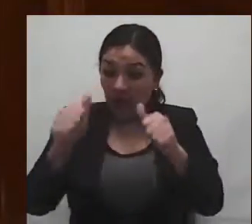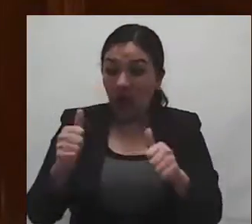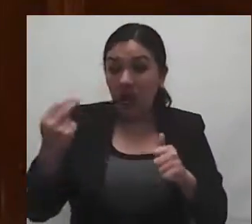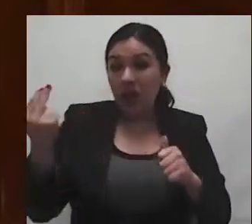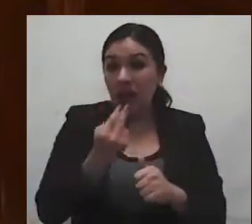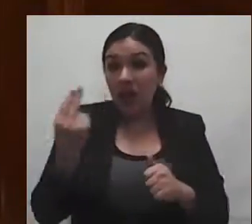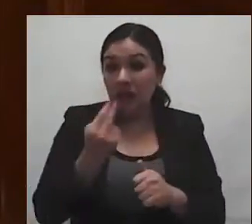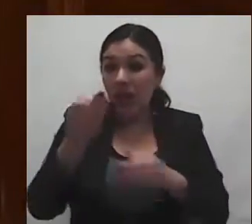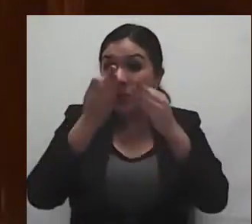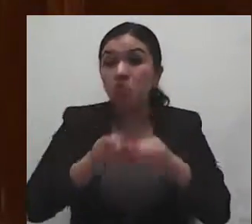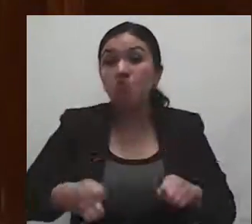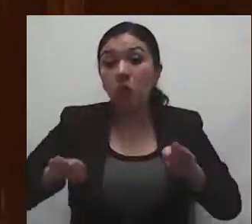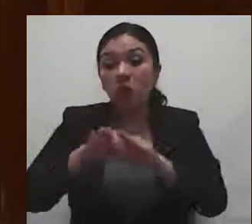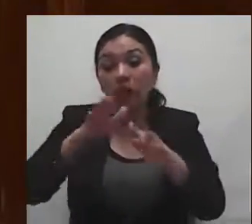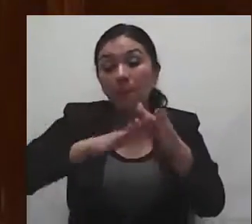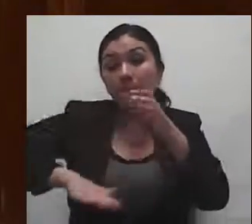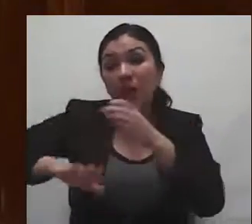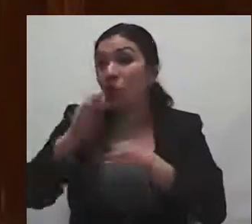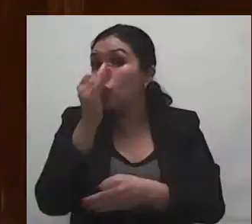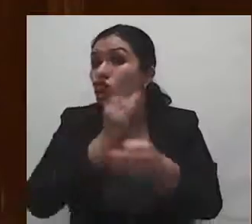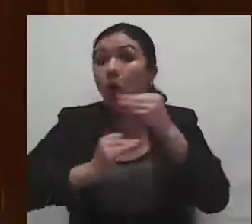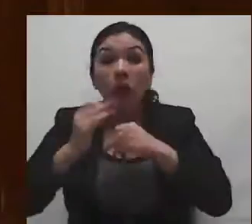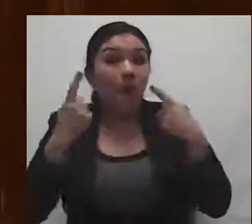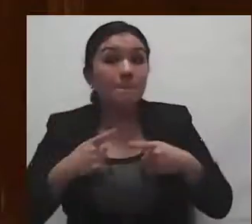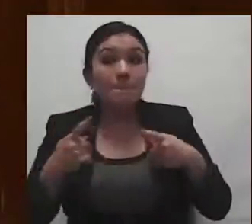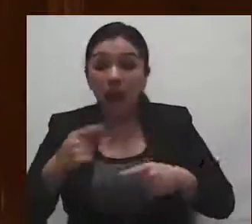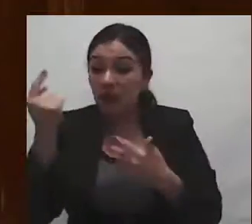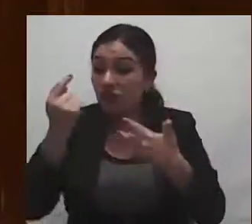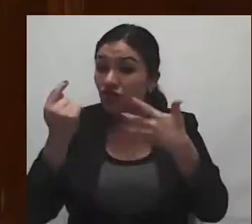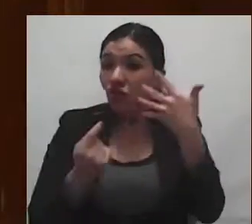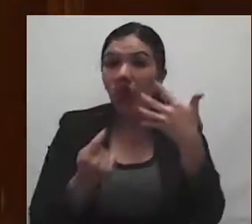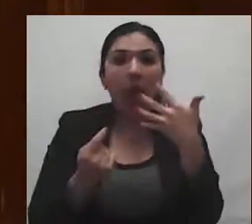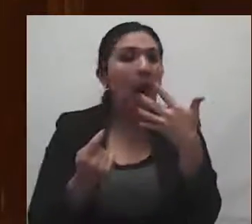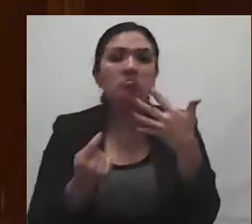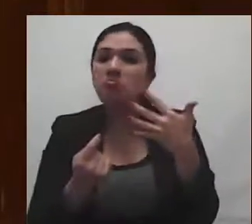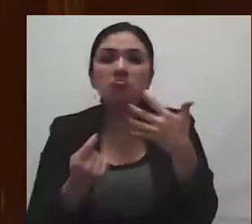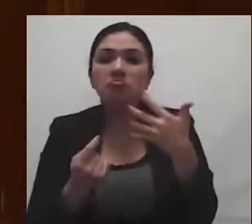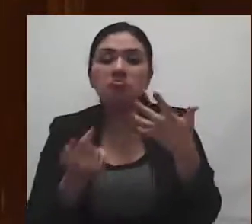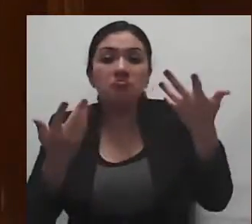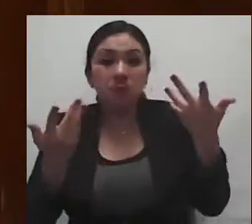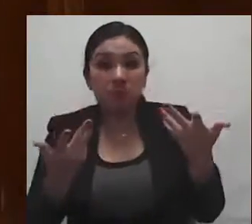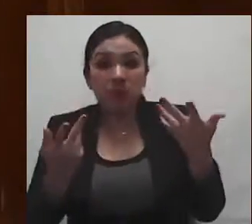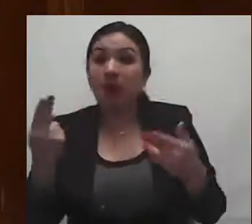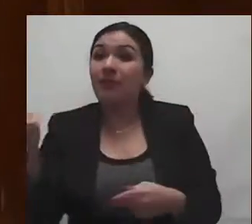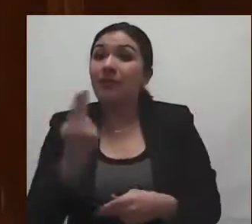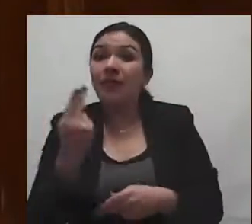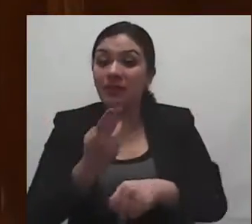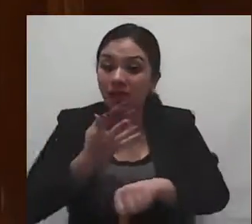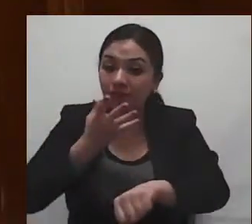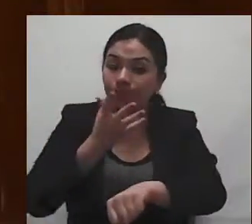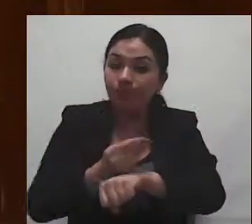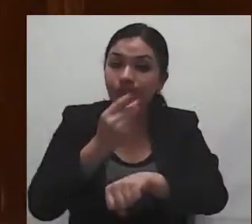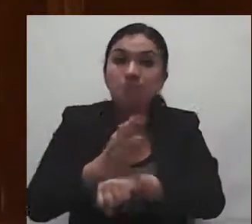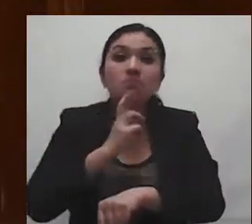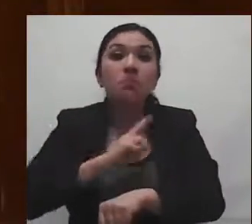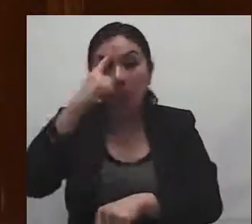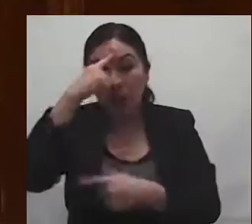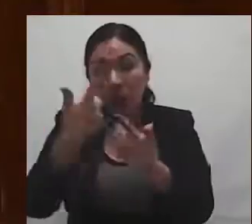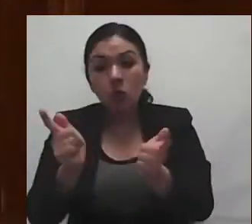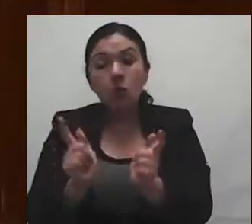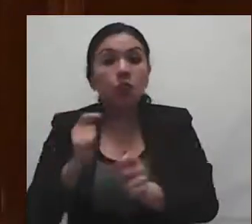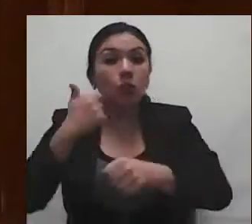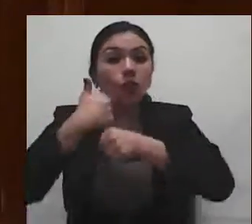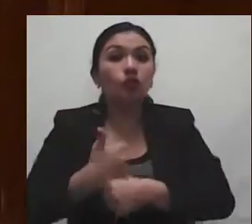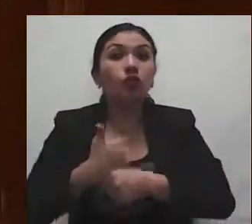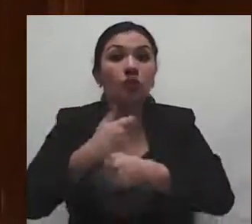básicas de todos los usuarios. Por lo tanto, mejorar la movilidad para los grupos vulnerables significa combatir